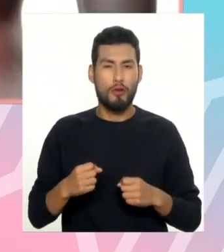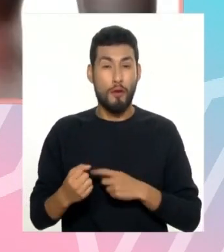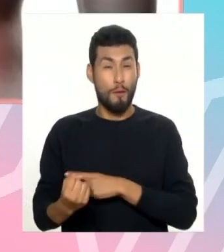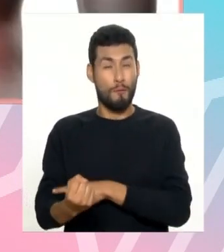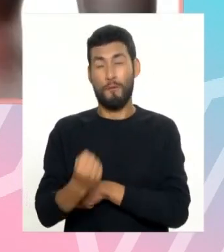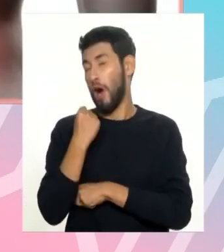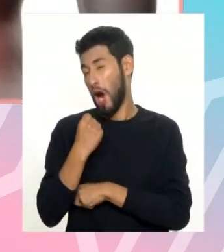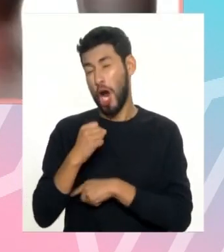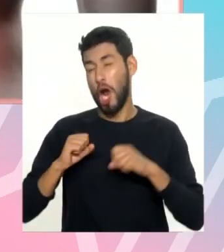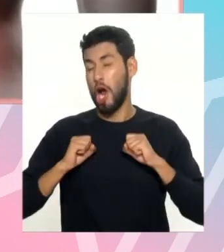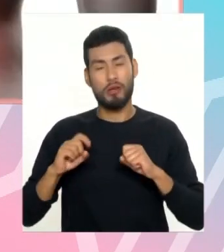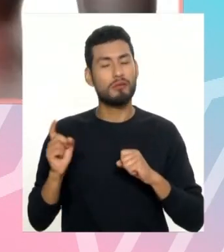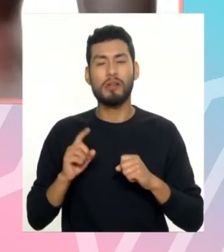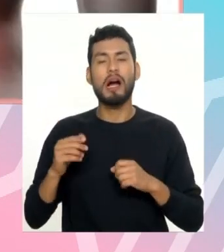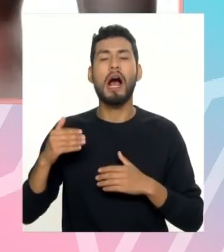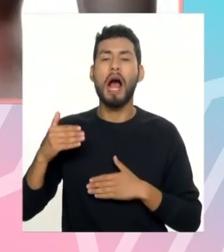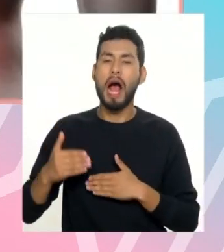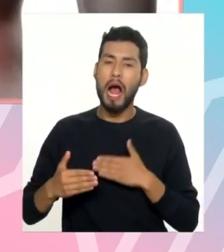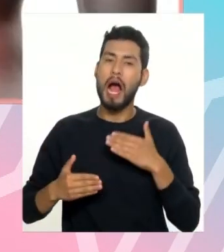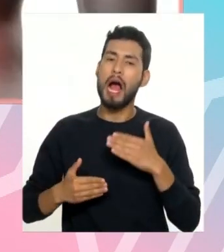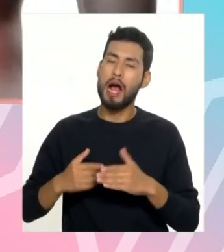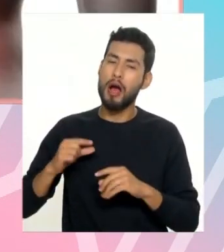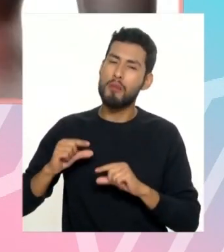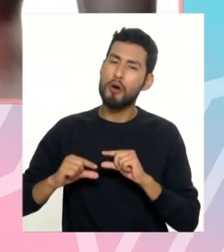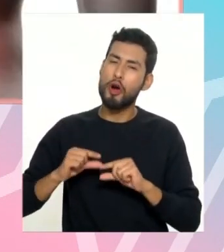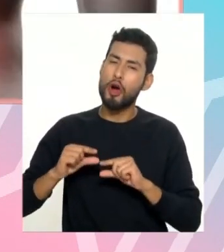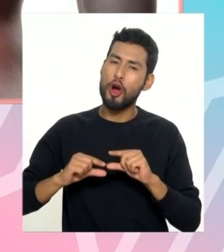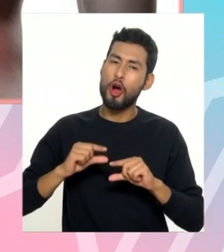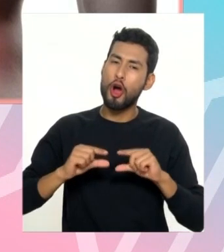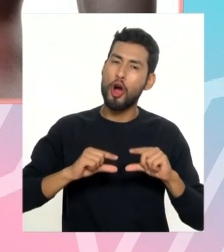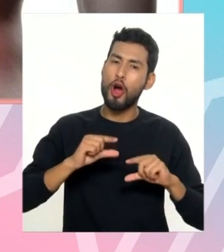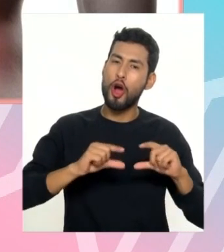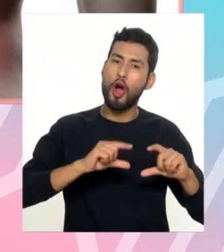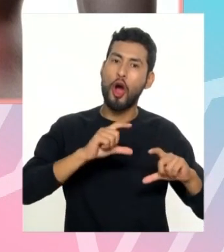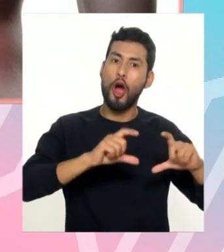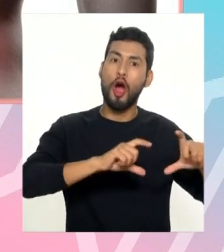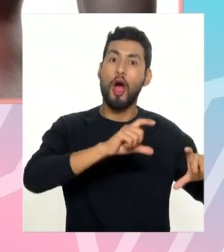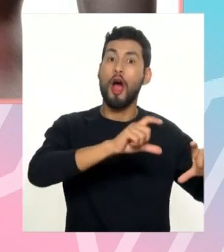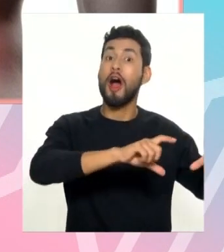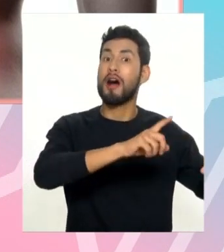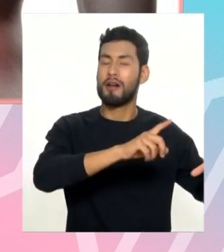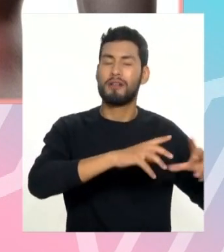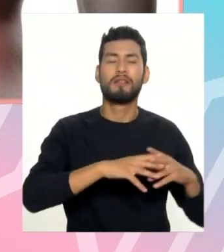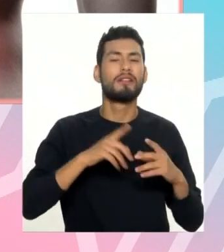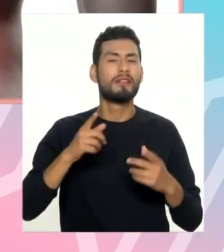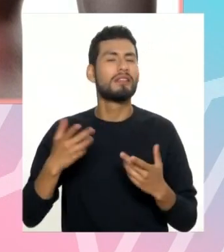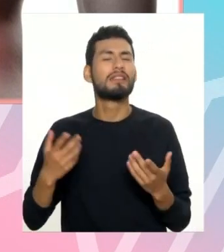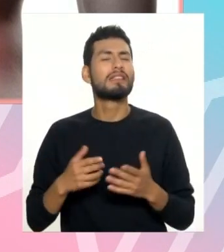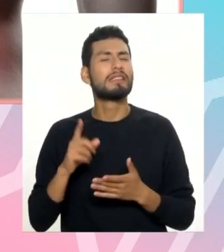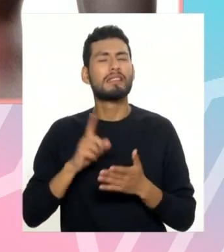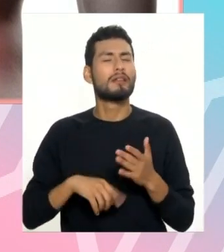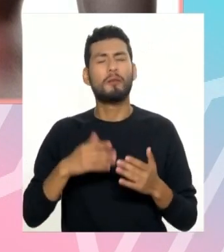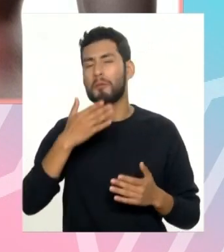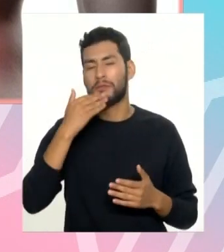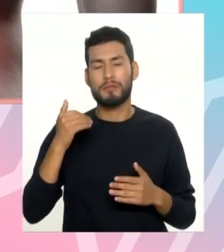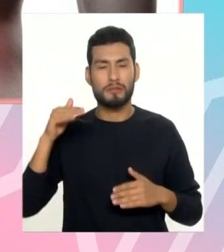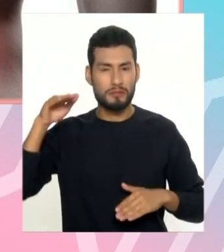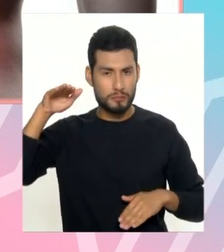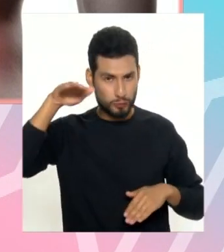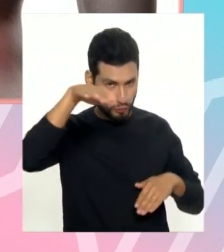intensidad, constancia. El mejor ejercicio para la columna es la natación.